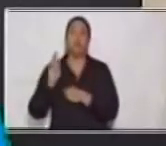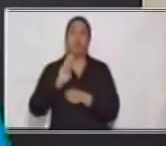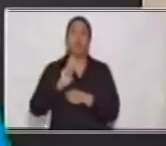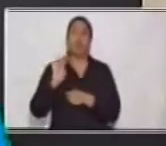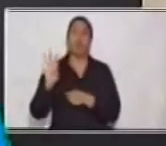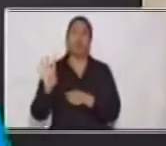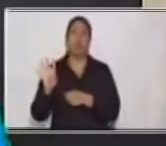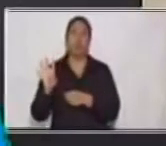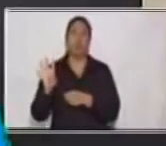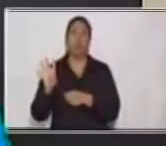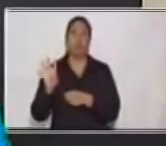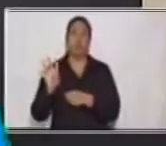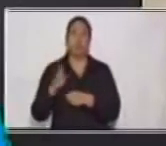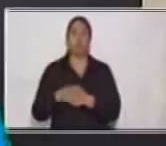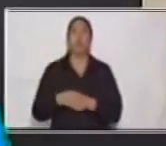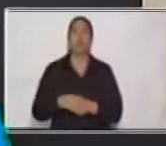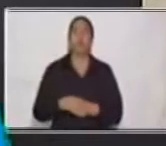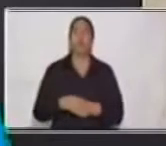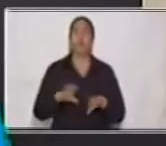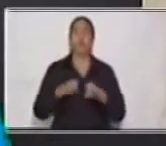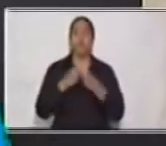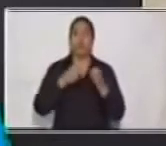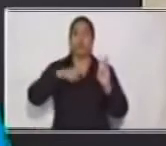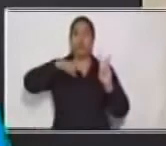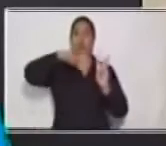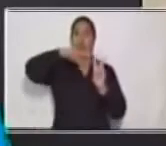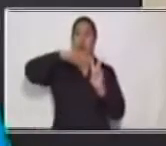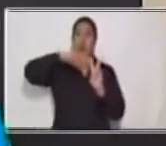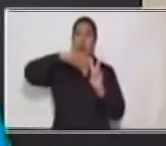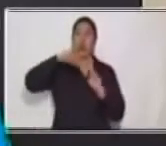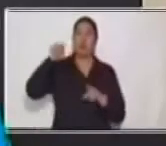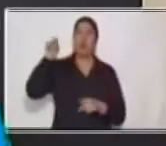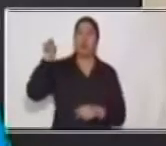34. Sacamos la raíz cuadrada de este valor